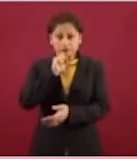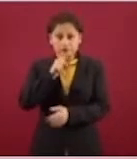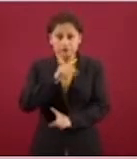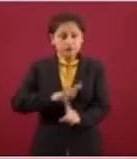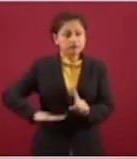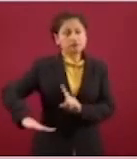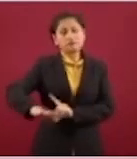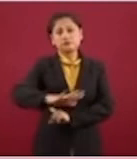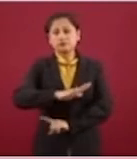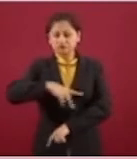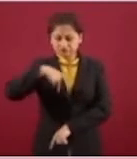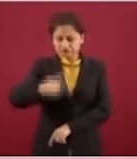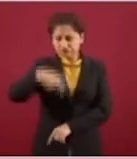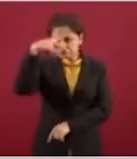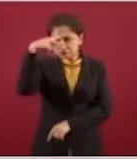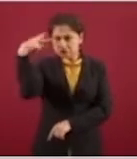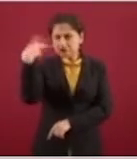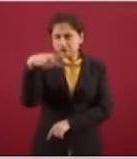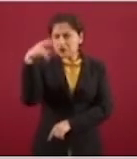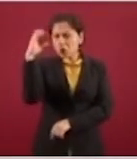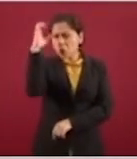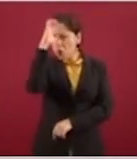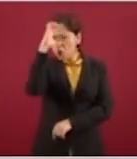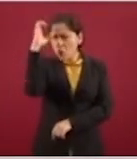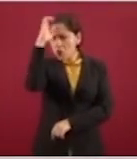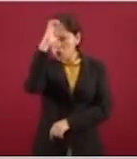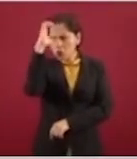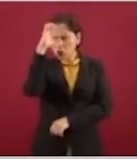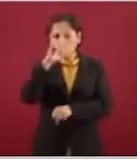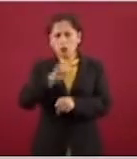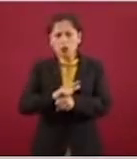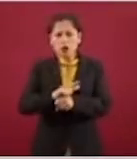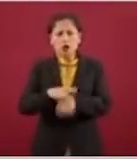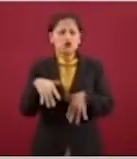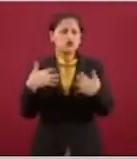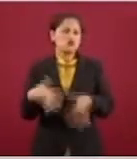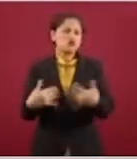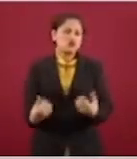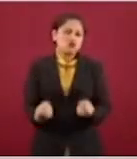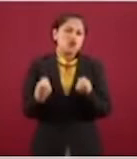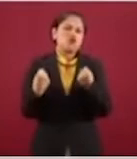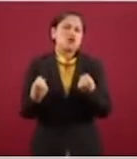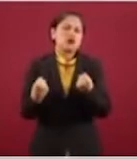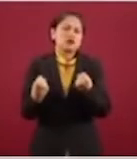la del pueblo de México como para no poder